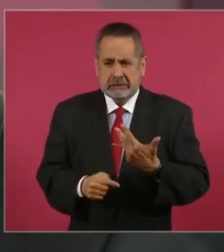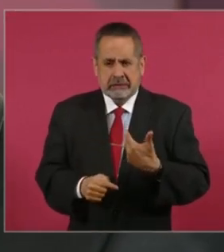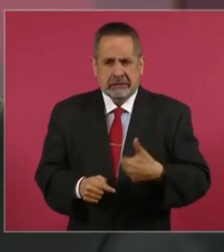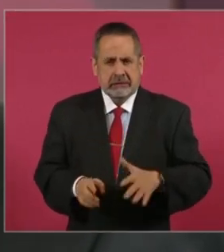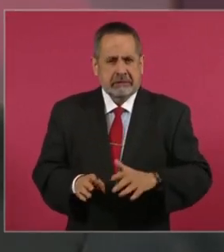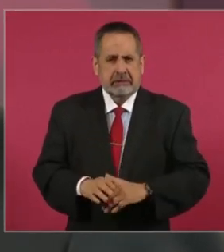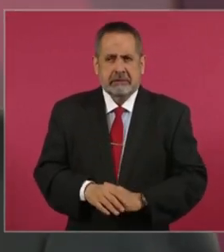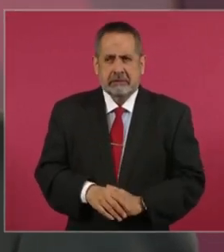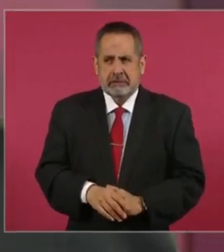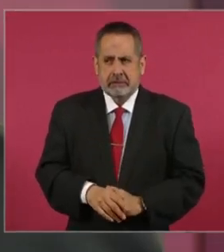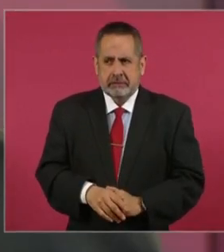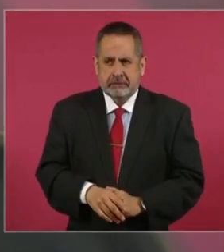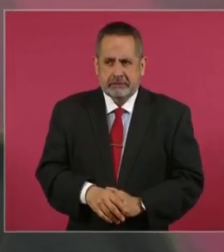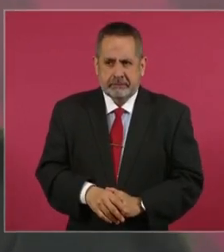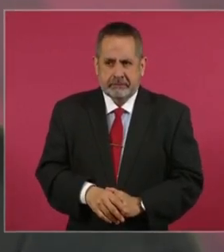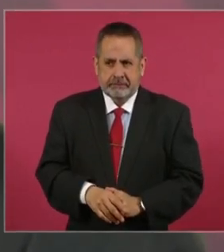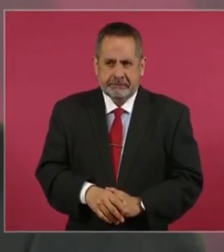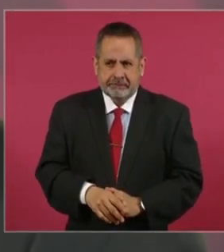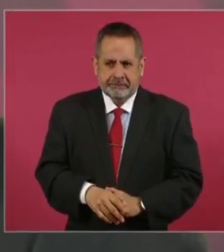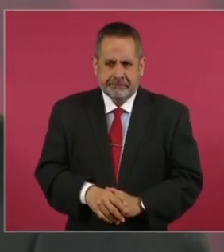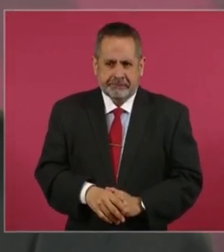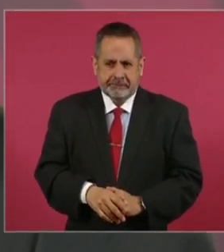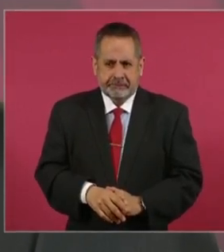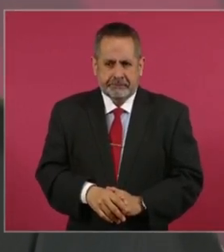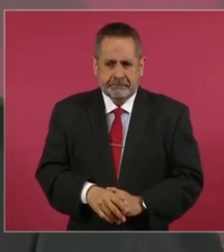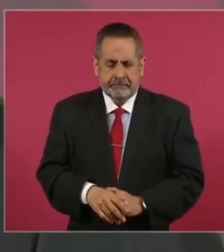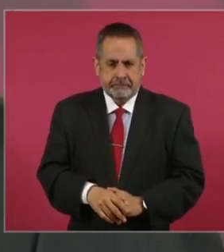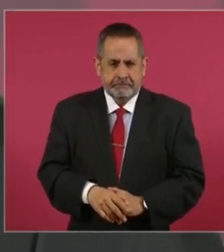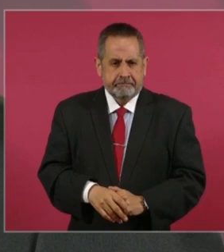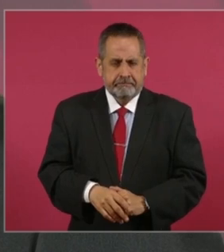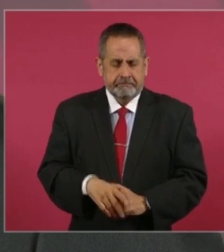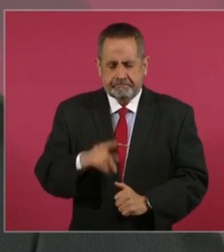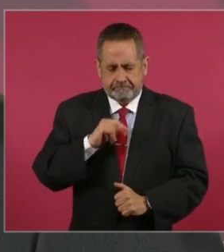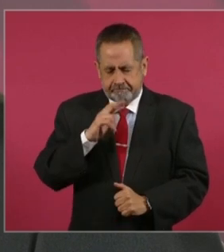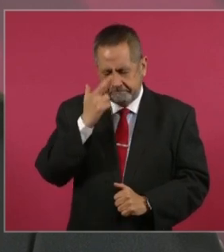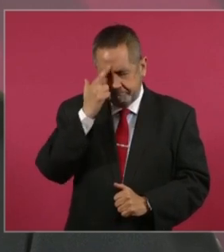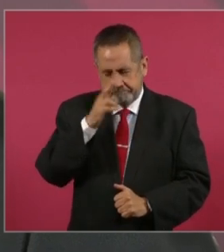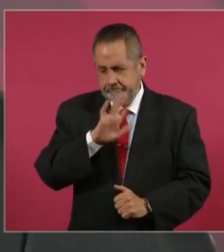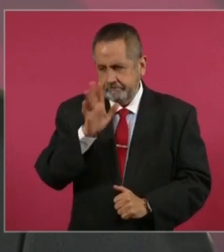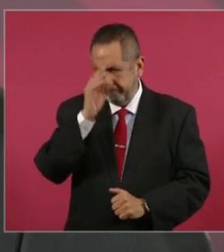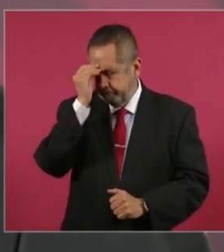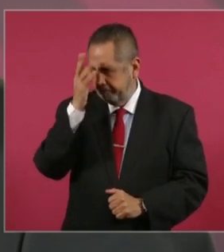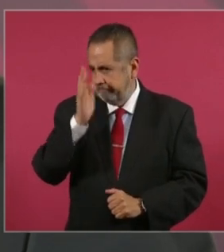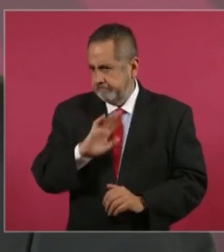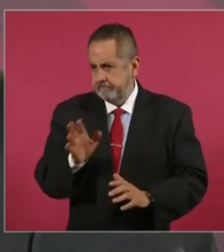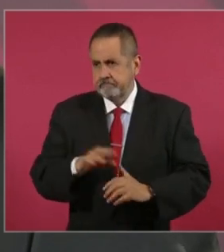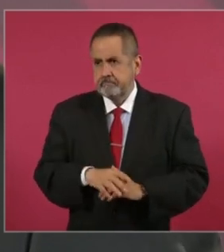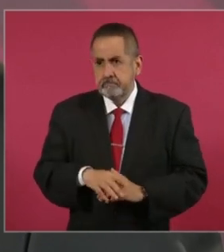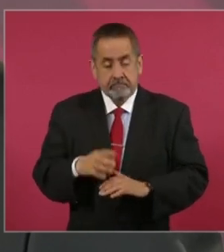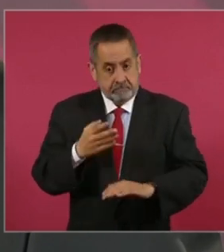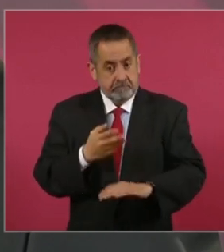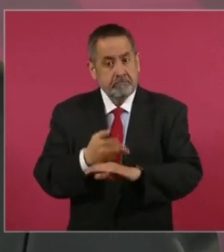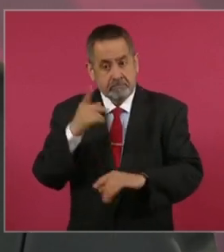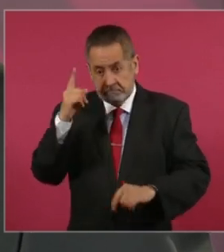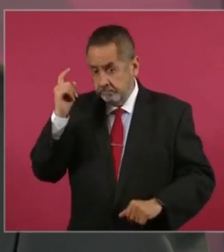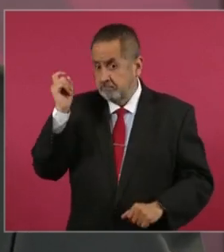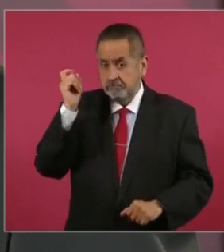quiere recordar eso, muy difícil.